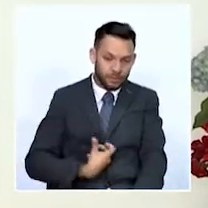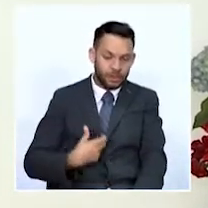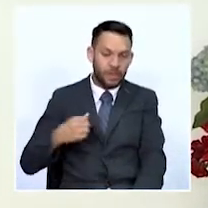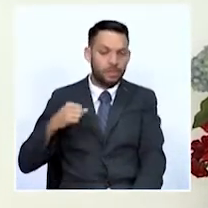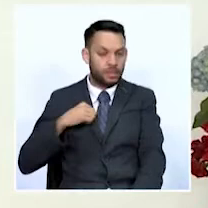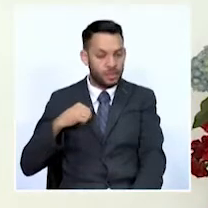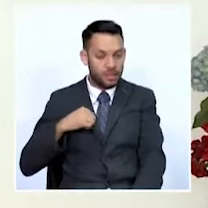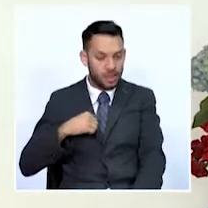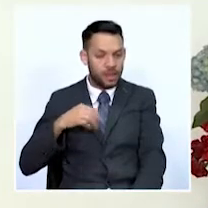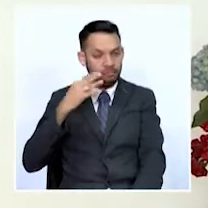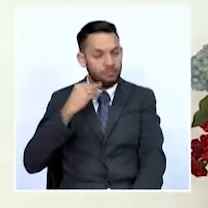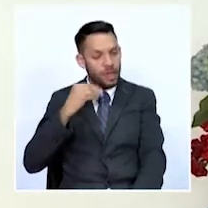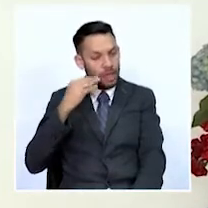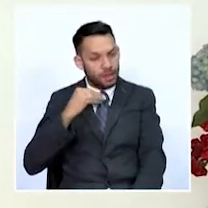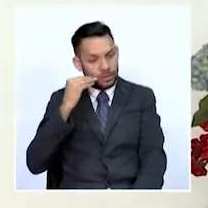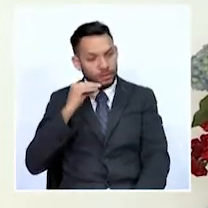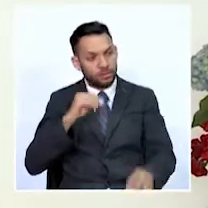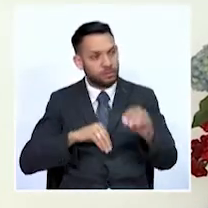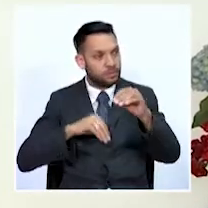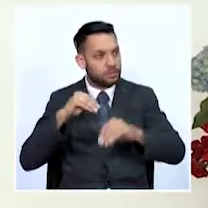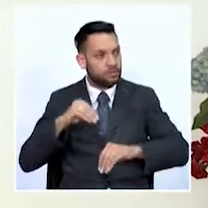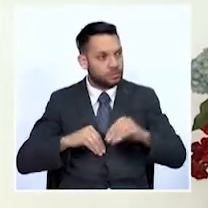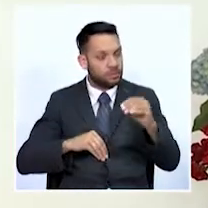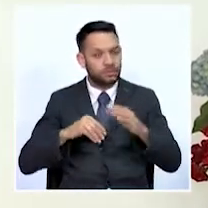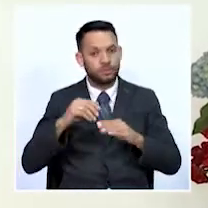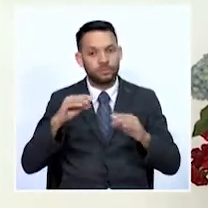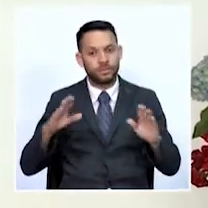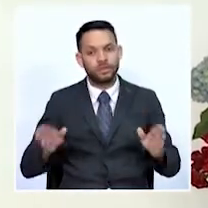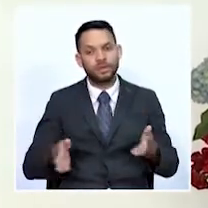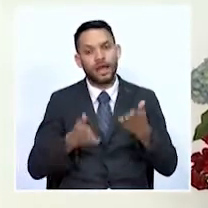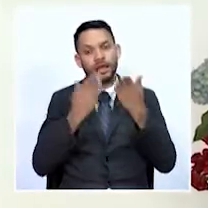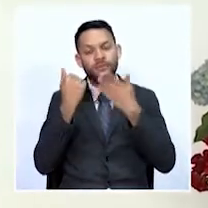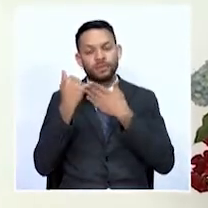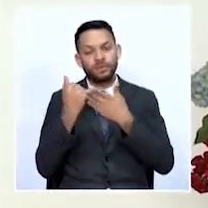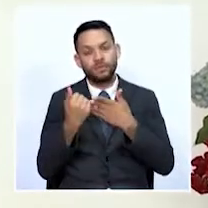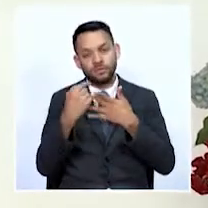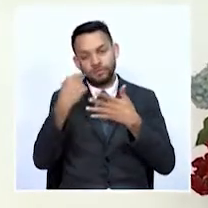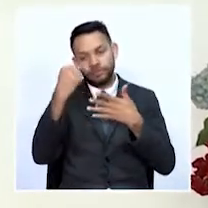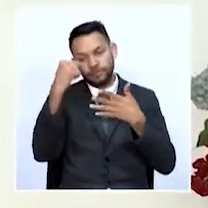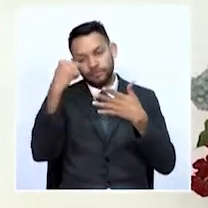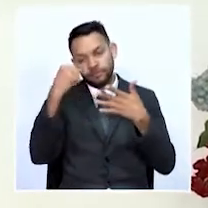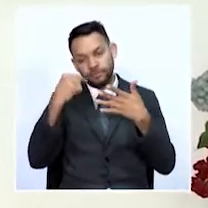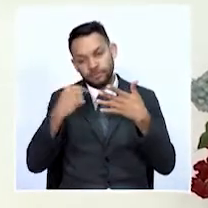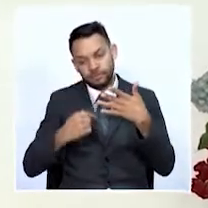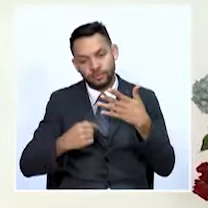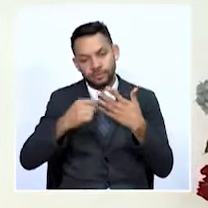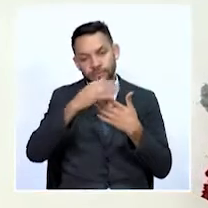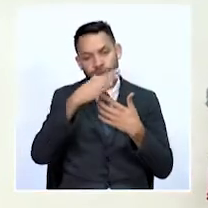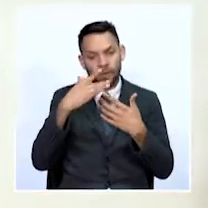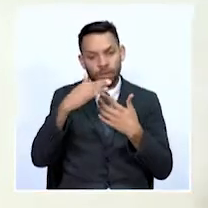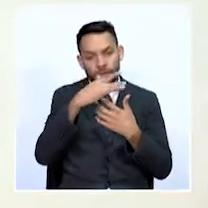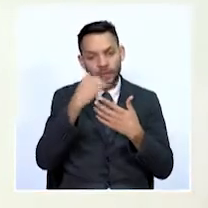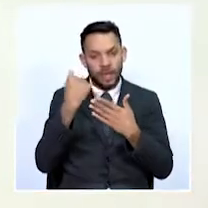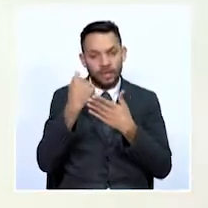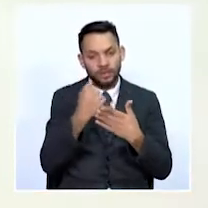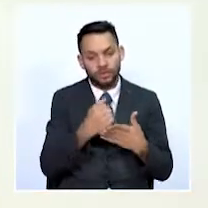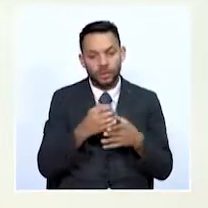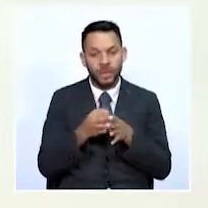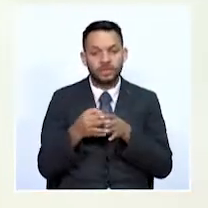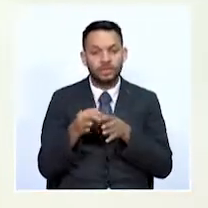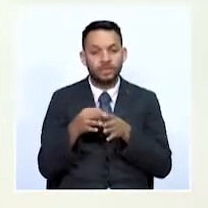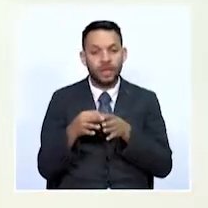electrolitos, pero tiene una propiedad especial la procaína, y es de repolarizar la célula.